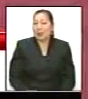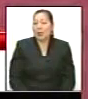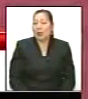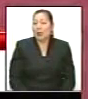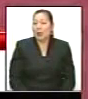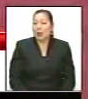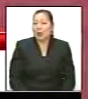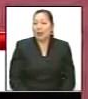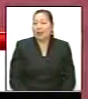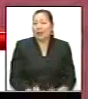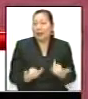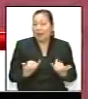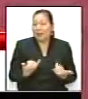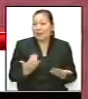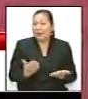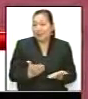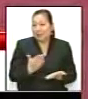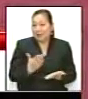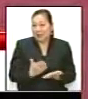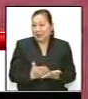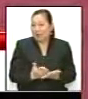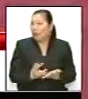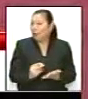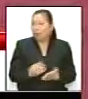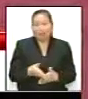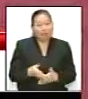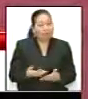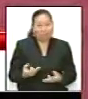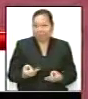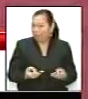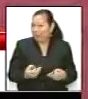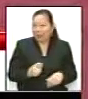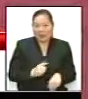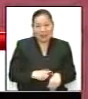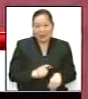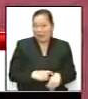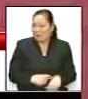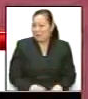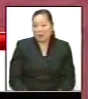allí? ¿Ese es el problema o el problema es que no llegan los presupuestos a tiempo?